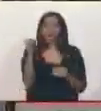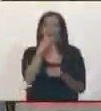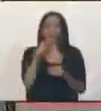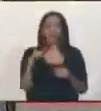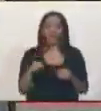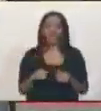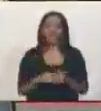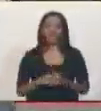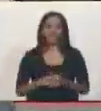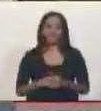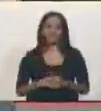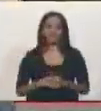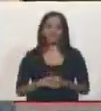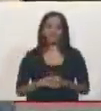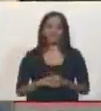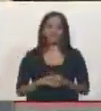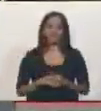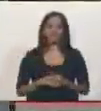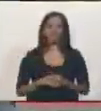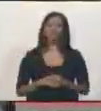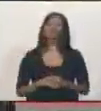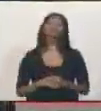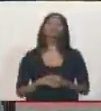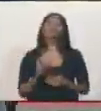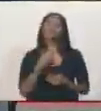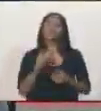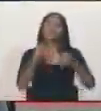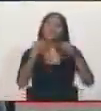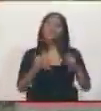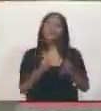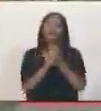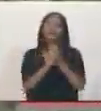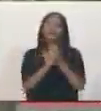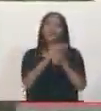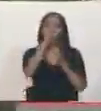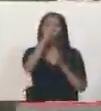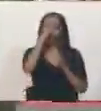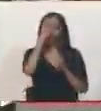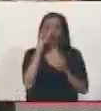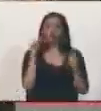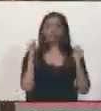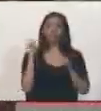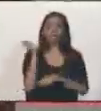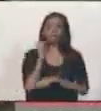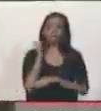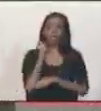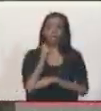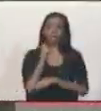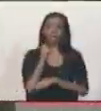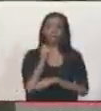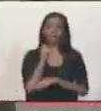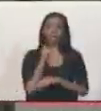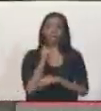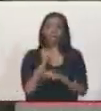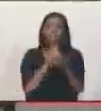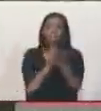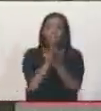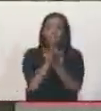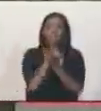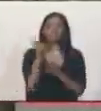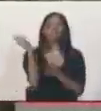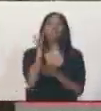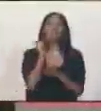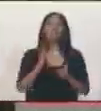zulianas. Y hemos decretado, camarada Diosdado, este mes, el mes de la lealtad, el mes del